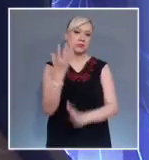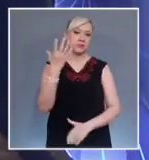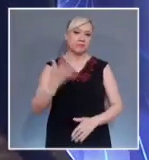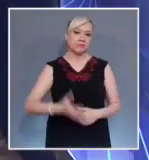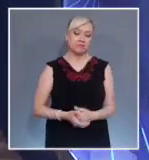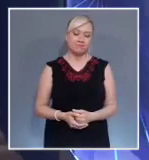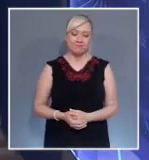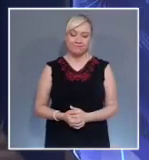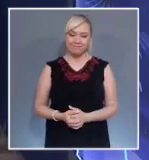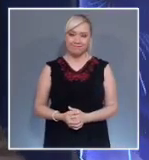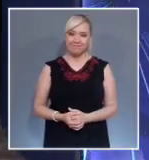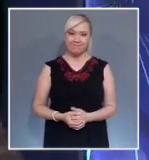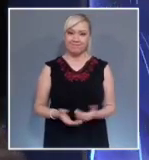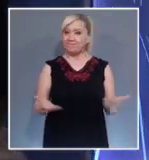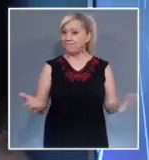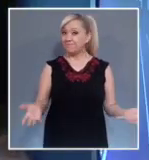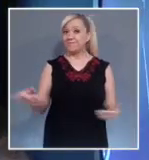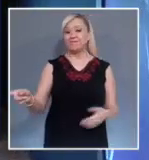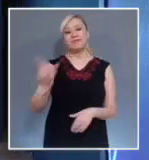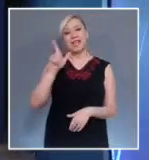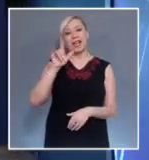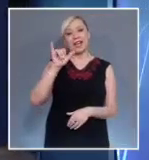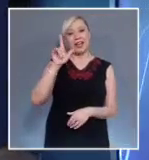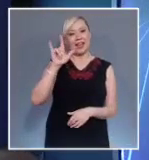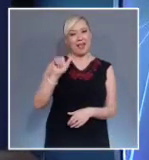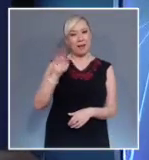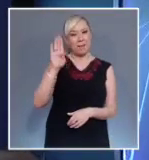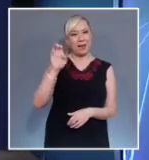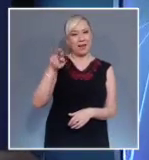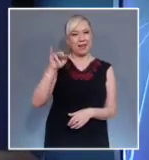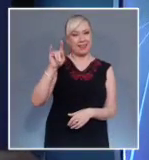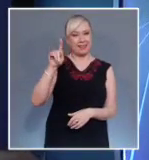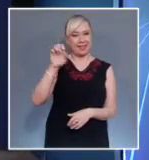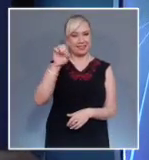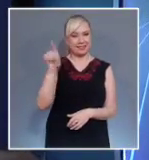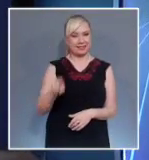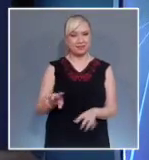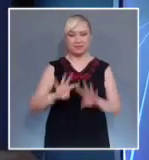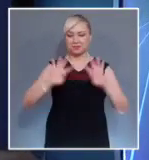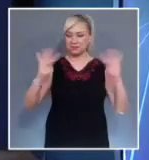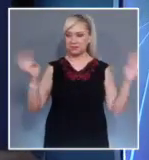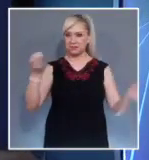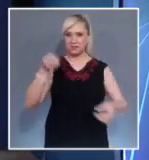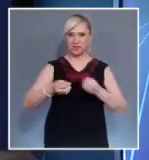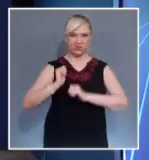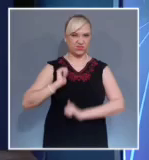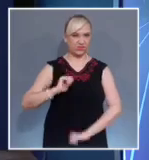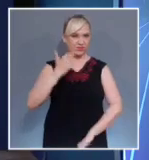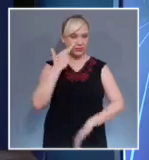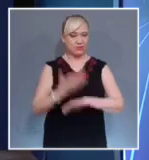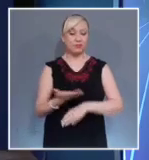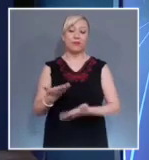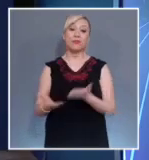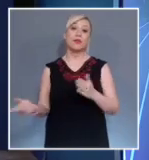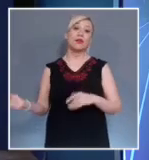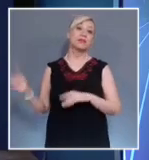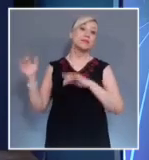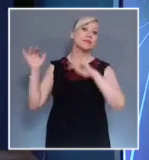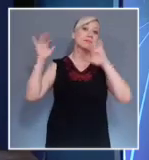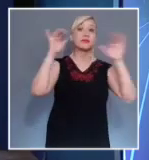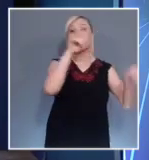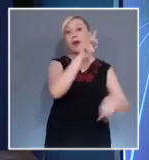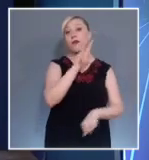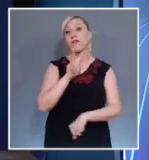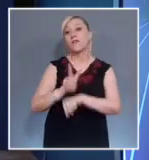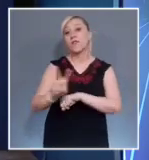la consejera Lilia Mónica López Benítez participó en la Cumbre judicial que se desarrolló en Venezuela espacio en donde se